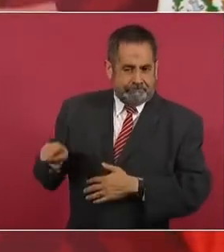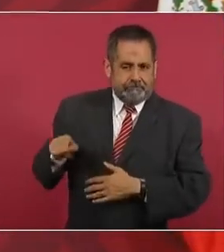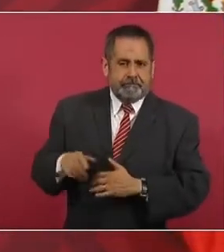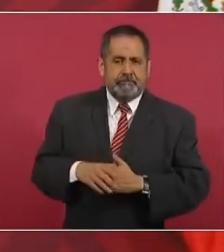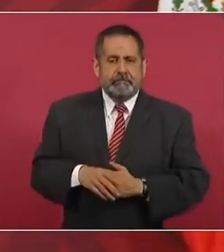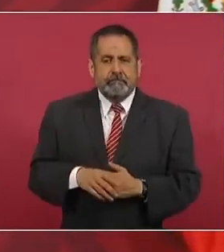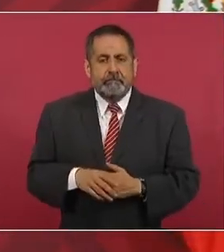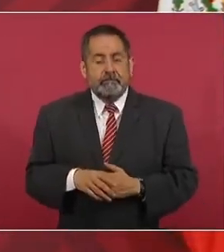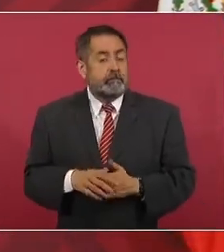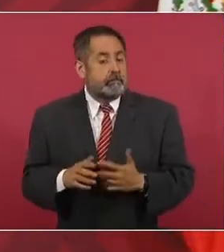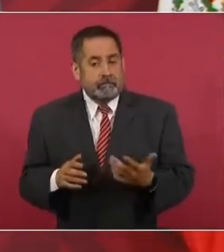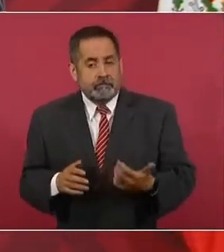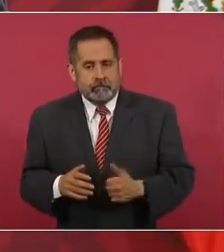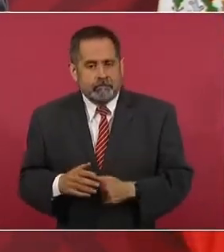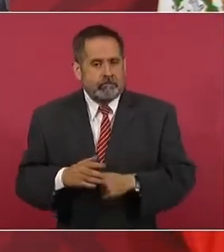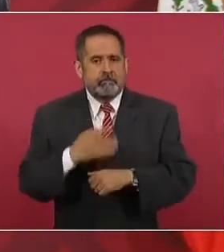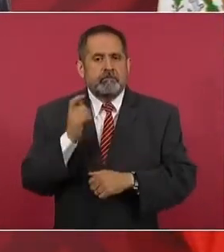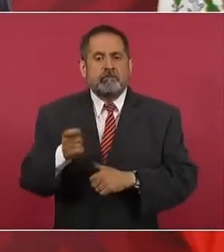porque estaban llegando